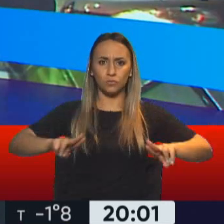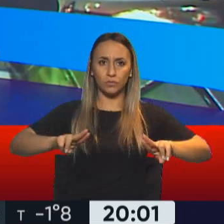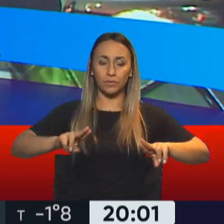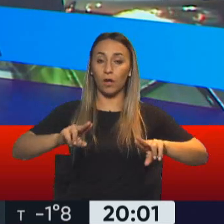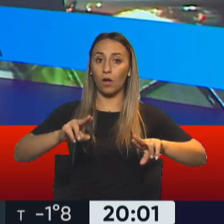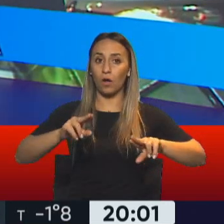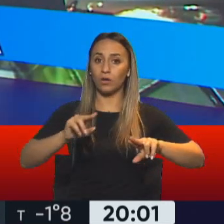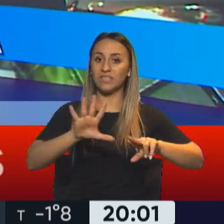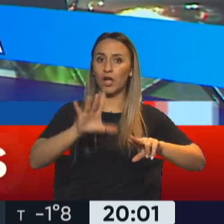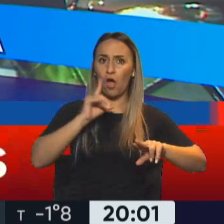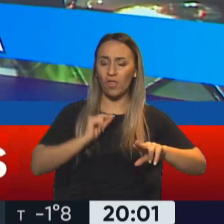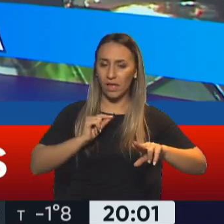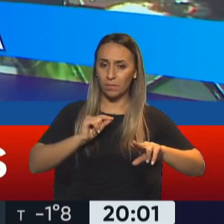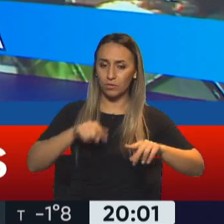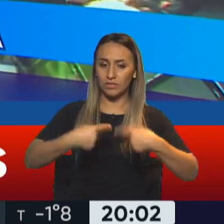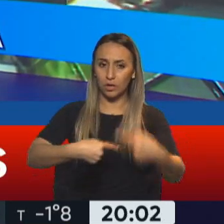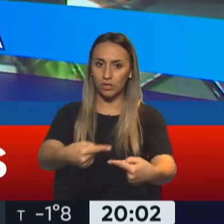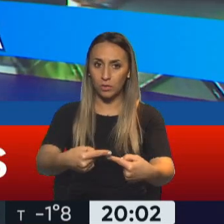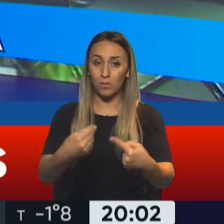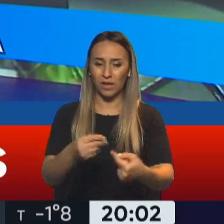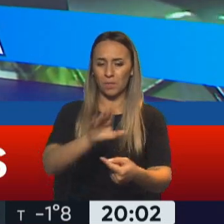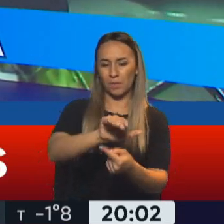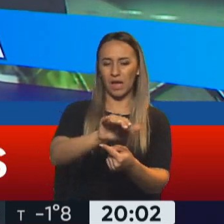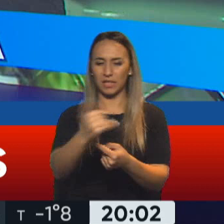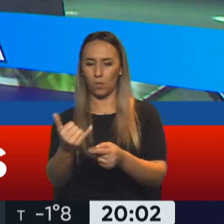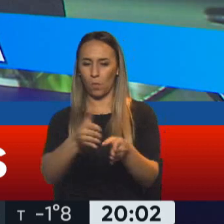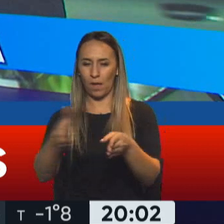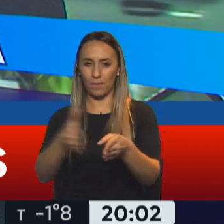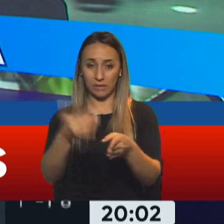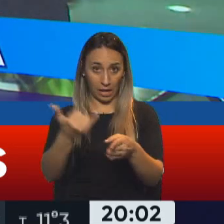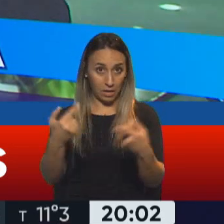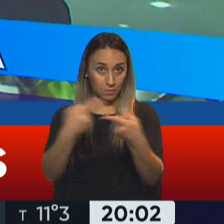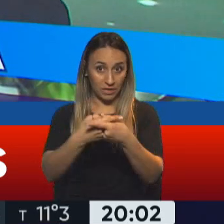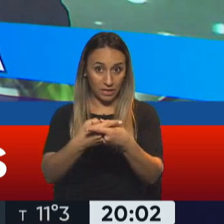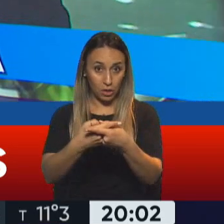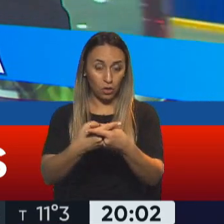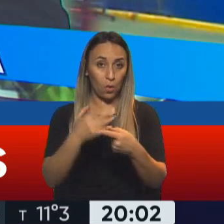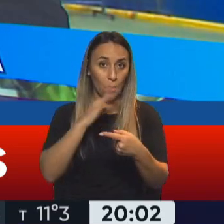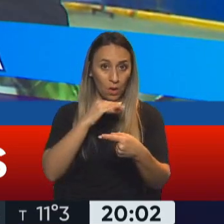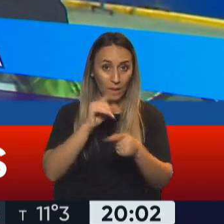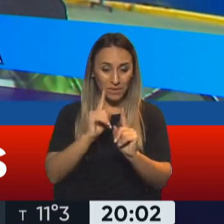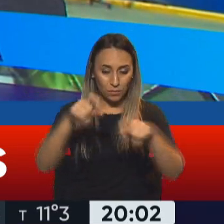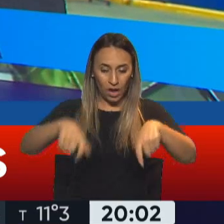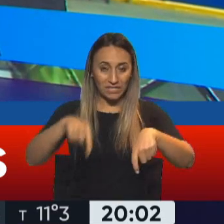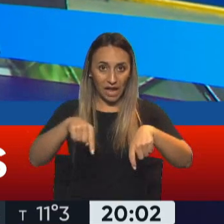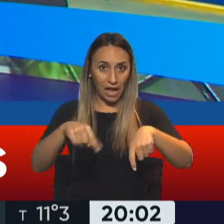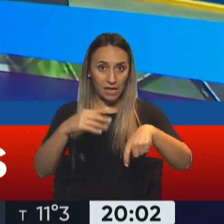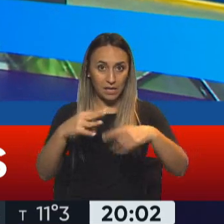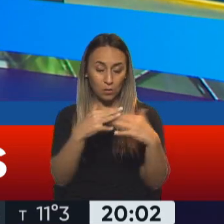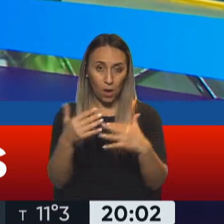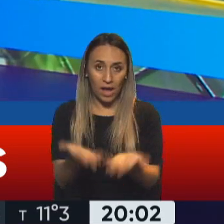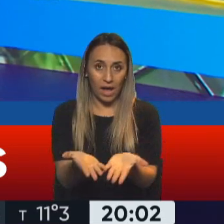la próxima semana hay fecha entre el martes y jueves, y allí sí Boca juega en su estadio. Una clausura